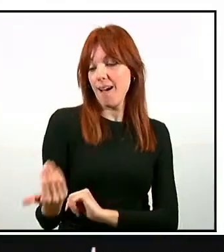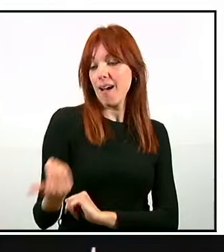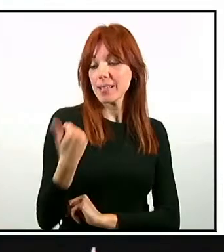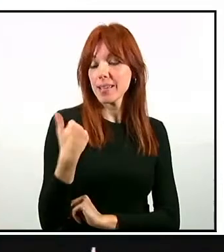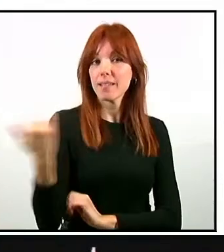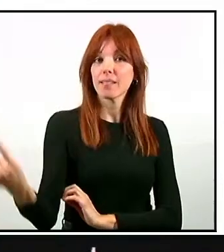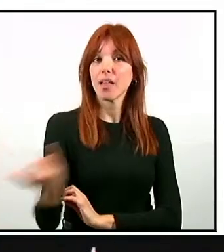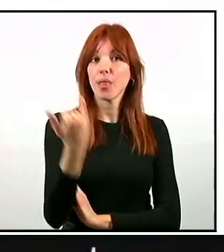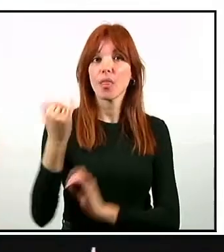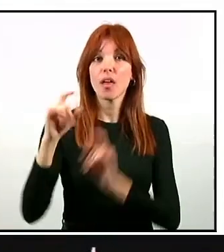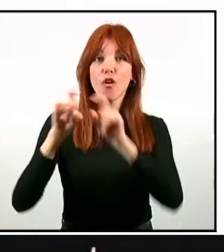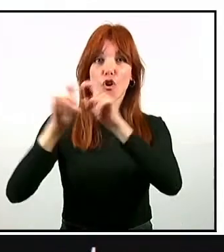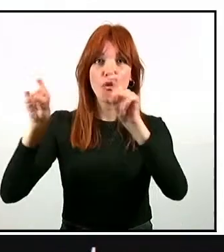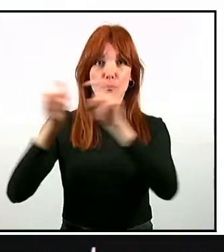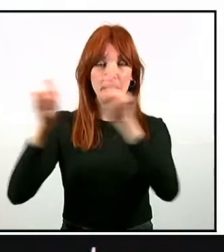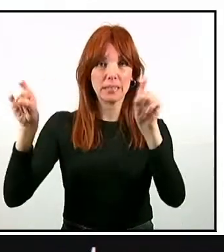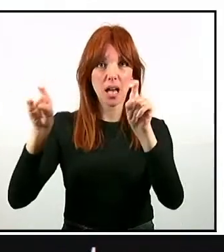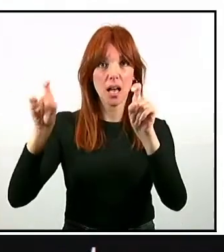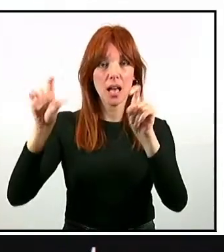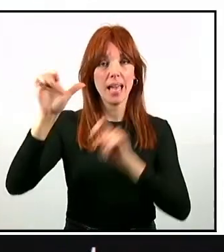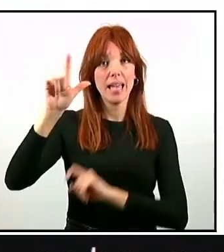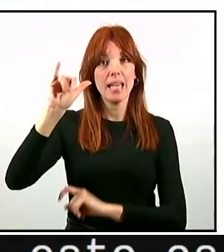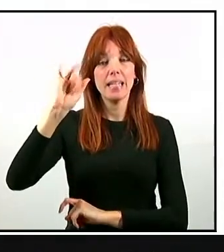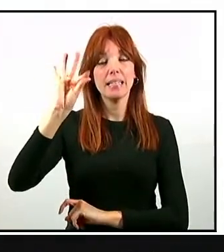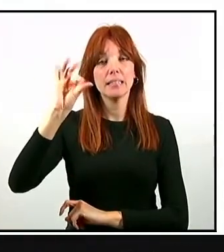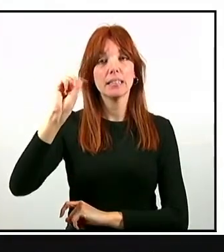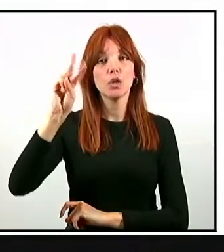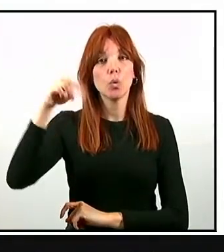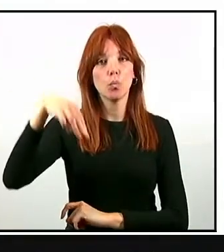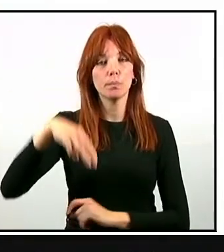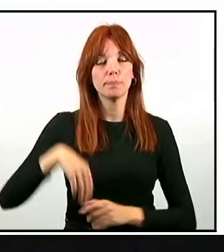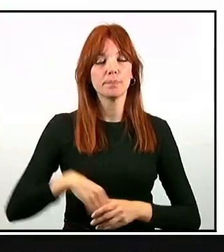CEO de la empresa Envision.